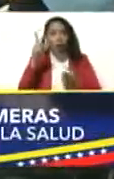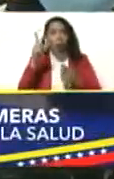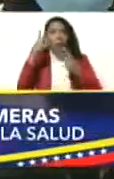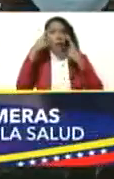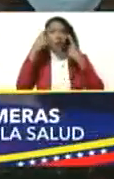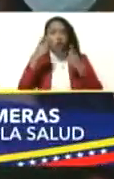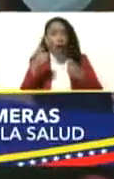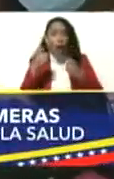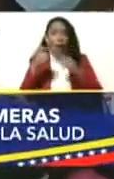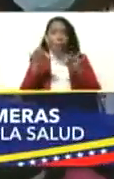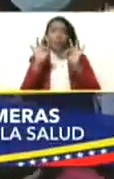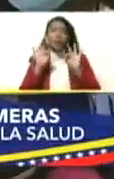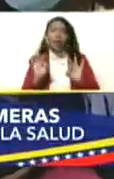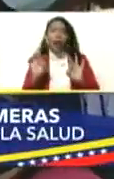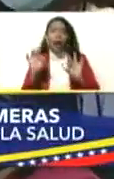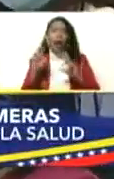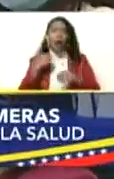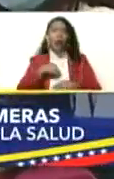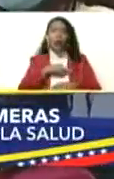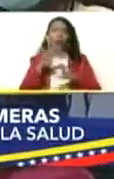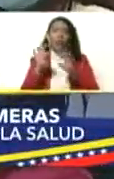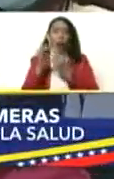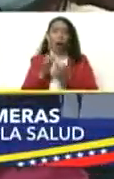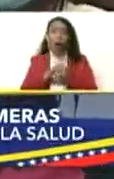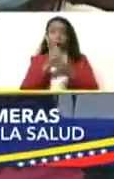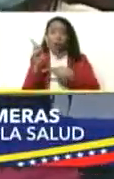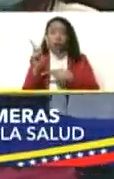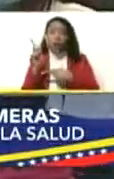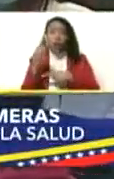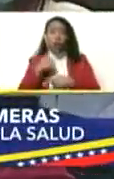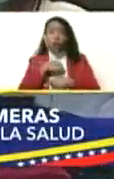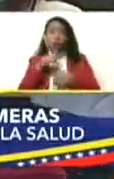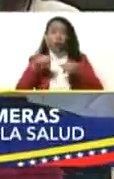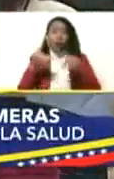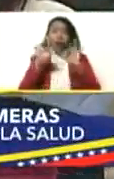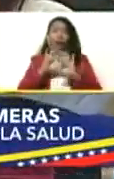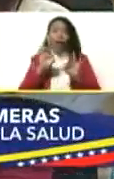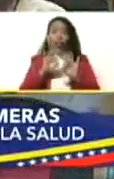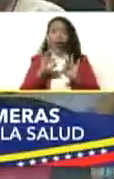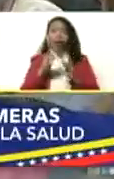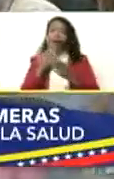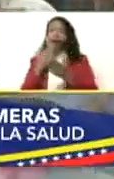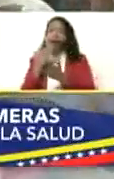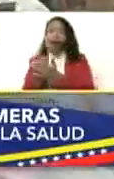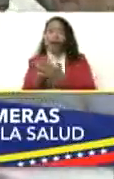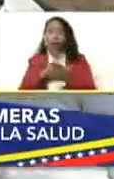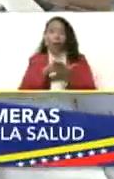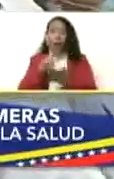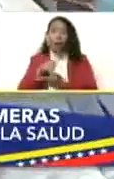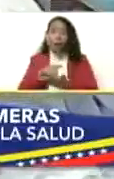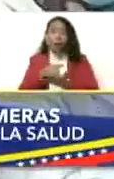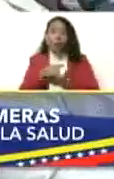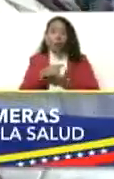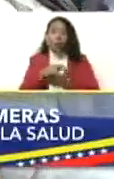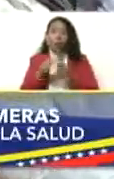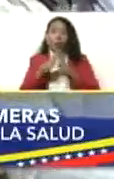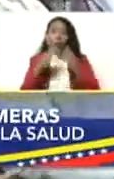especialistas y nuestras familias. Sin ellos no estaríamos aquí. Y agradecemos su presencia entre